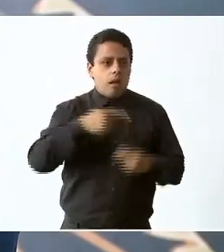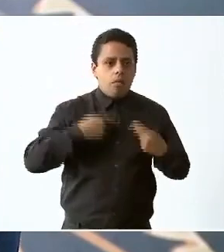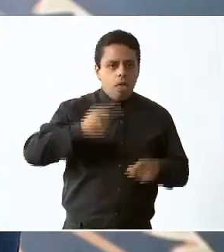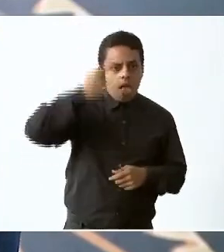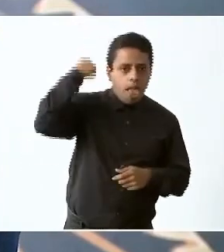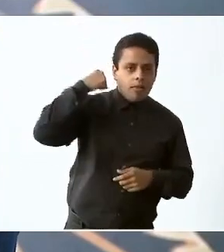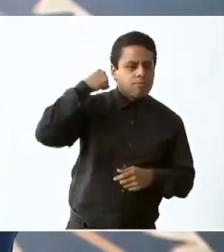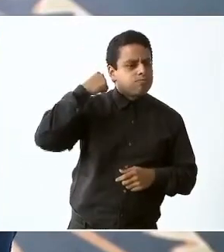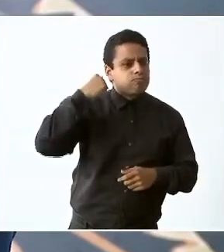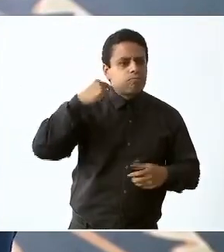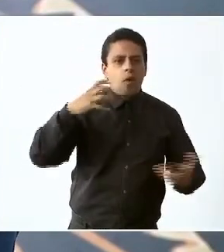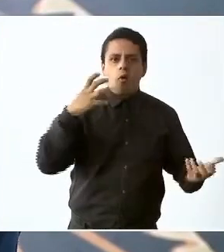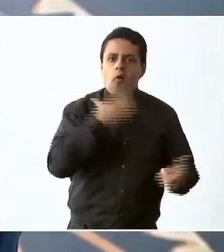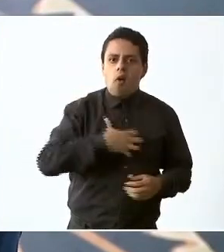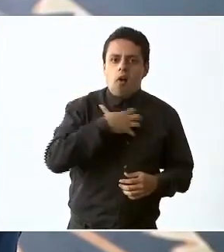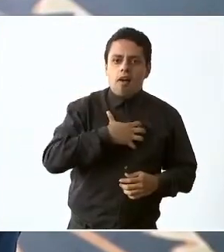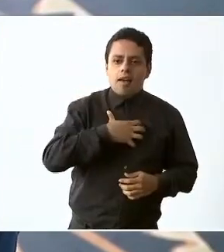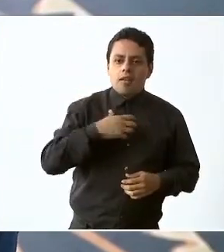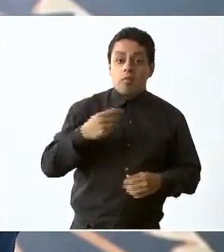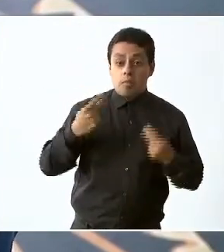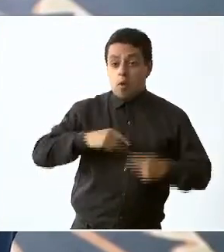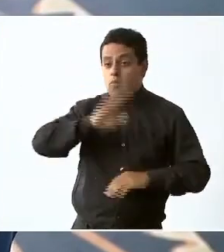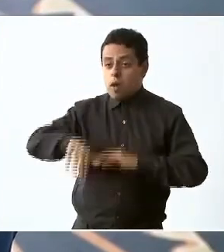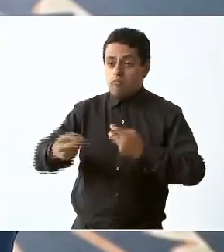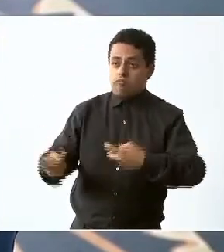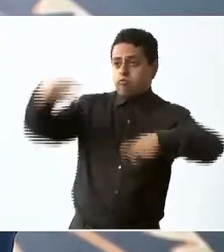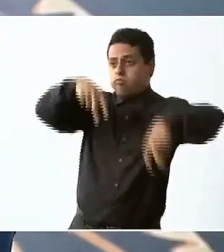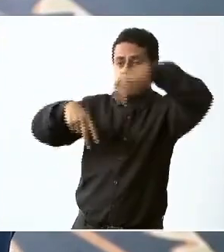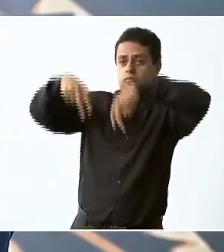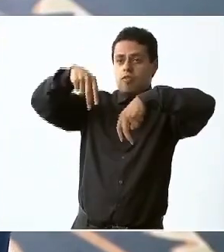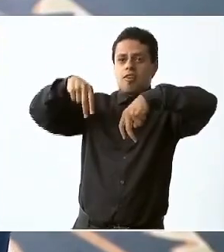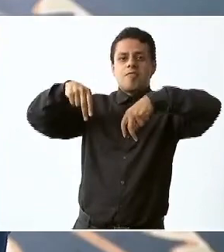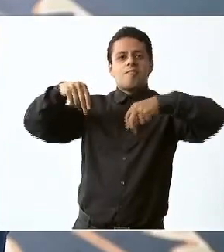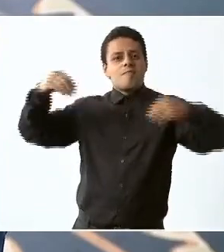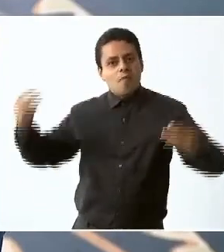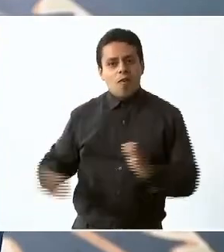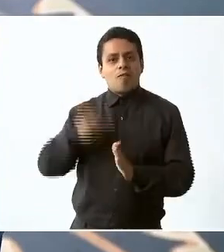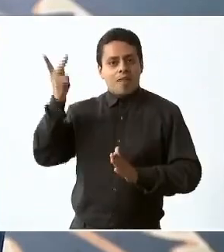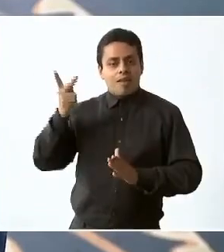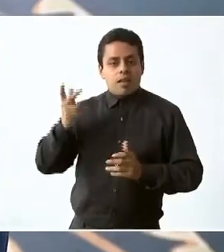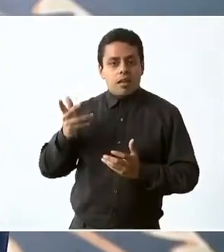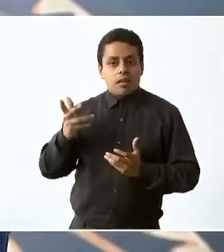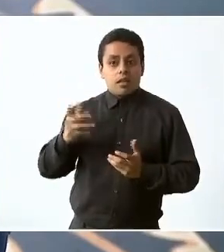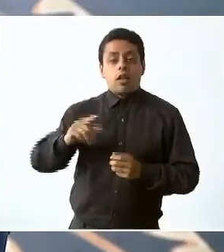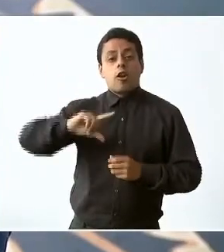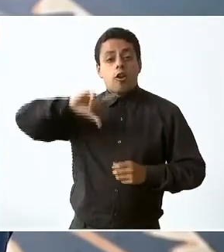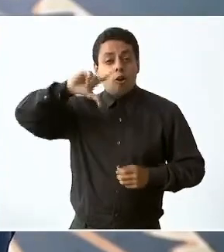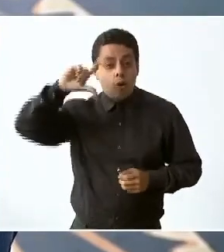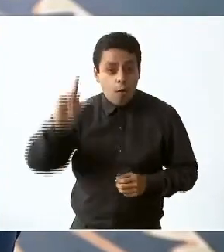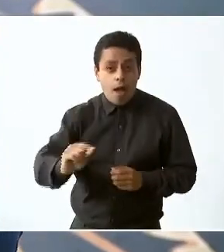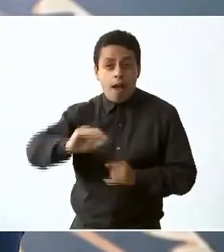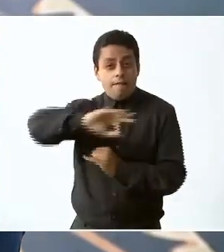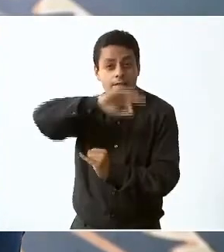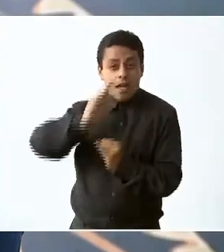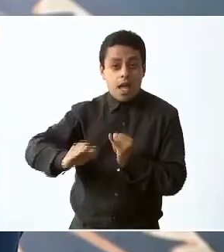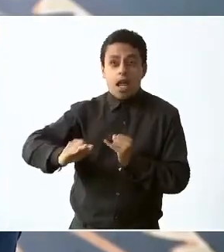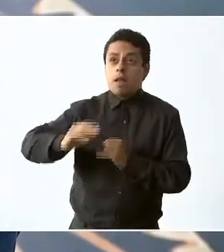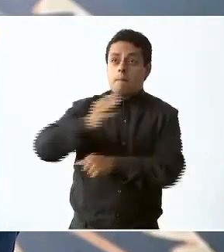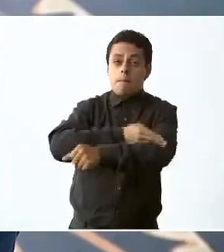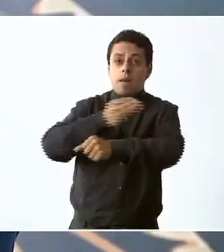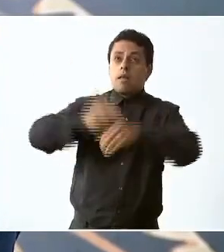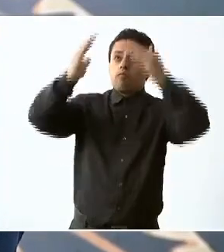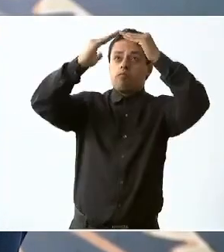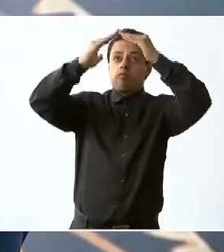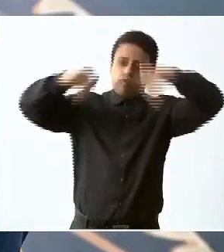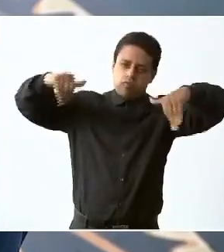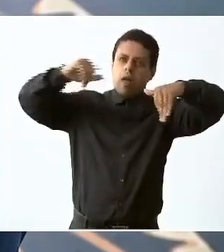lunático, incorpora a los muertos, pide el viático, y al fin derrumba las madererías de Dios